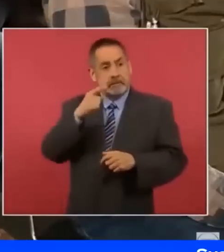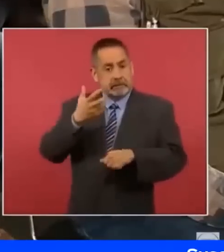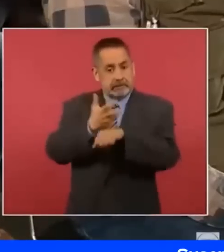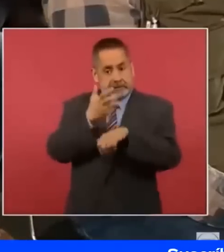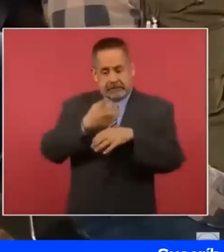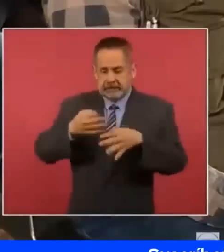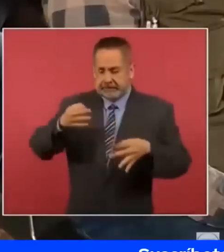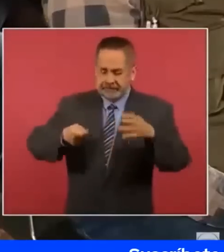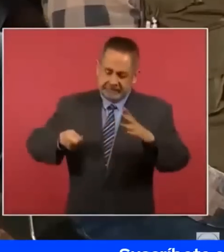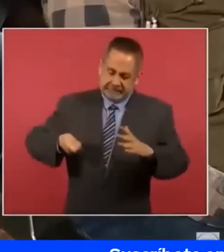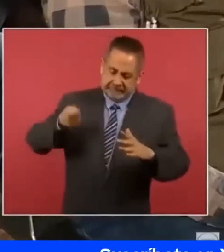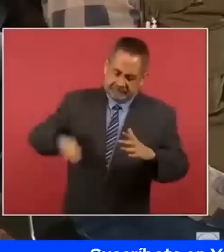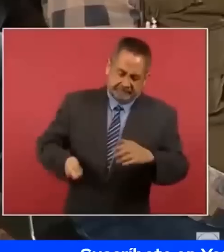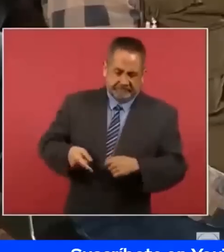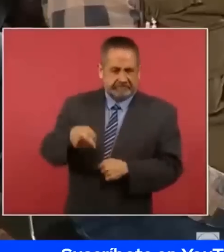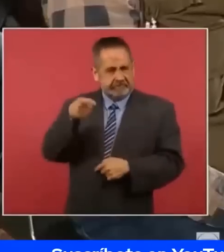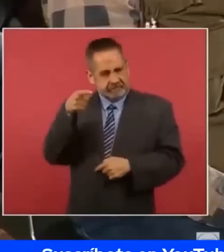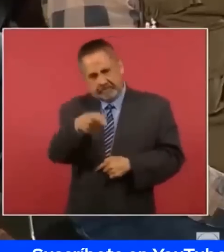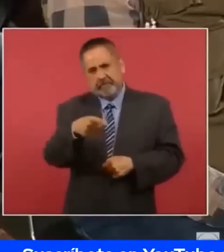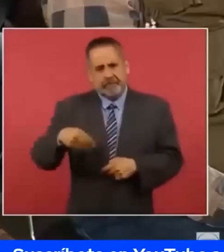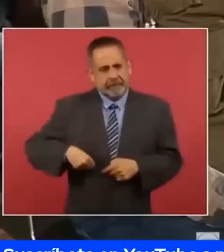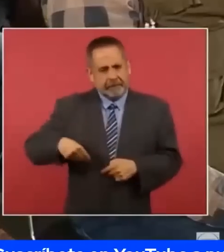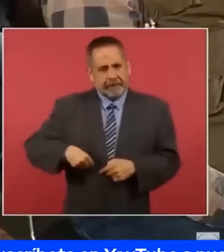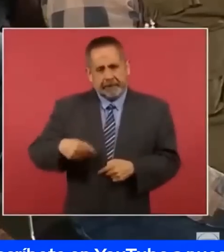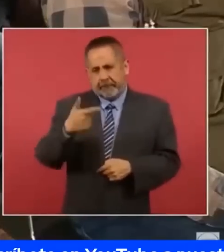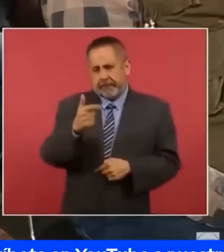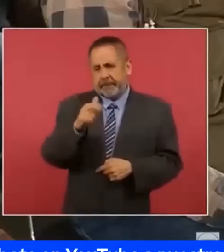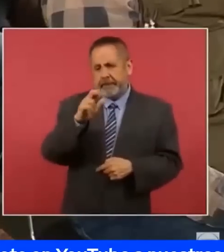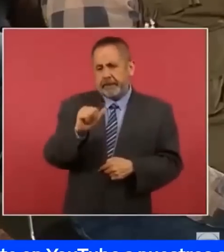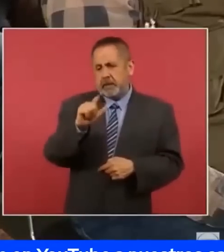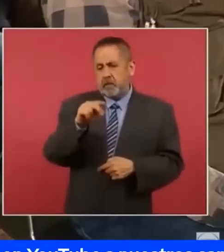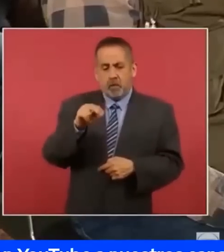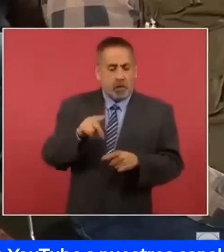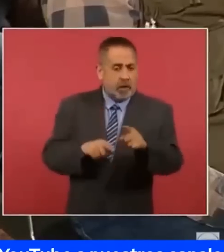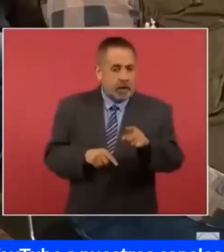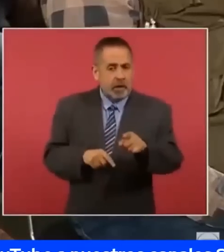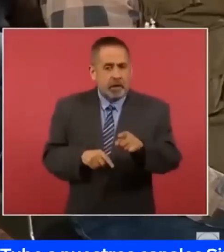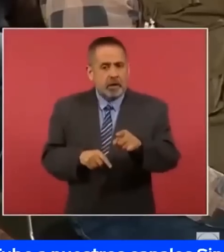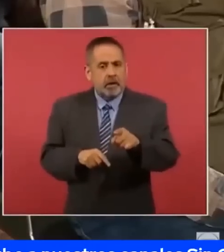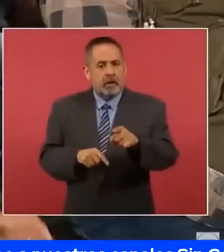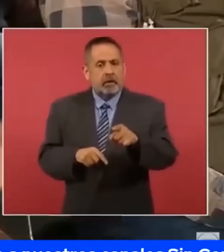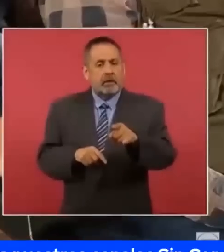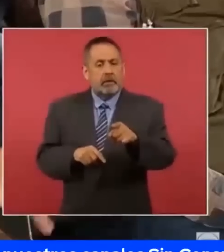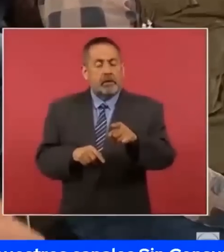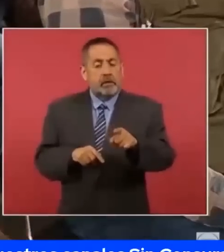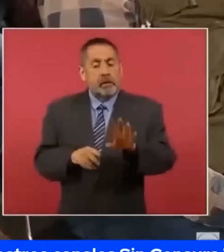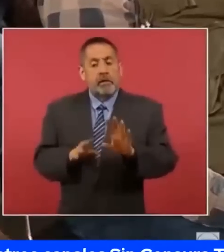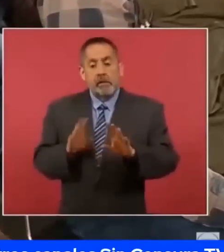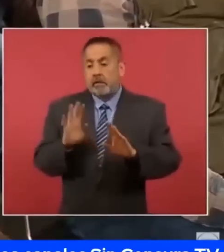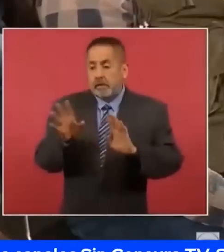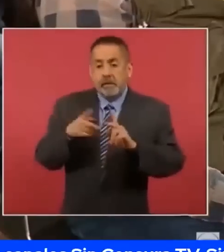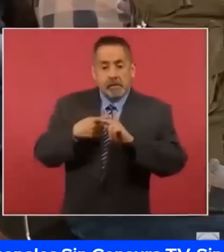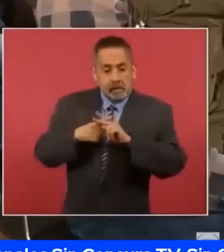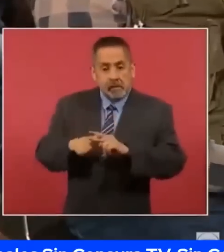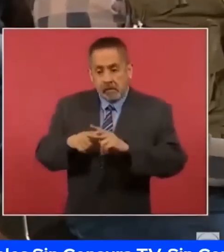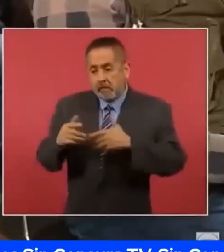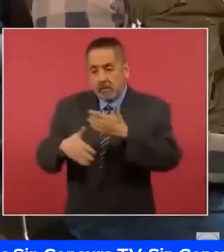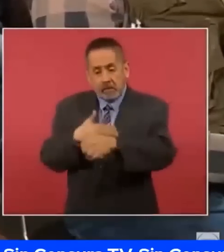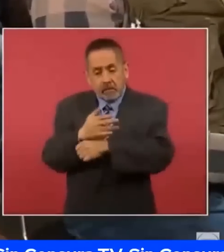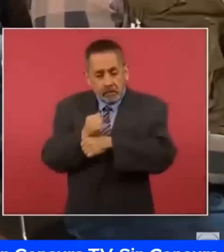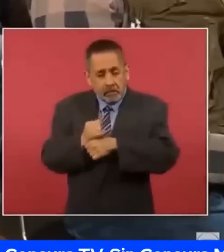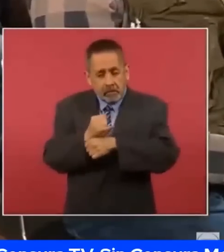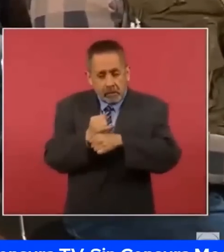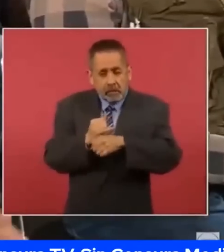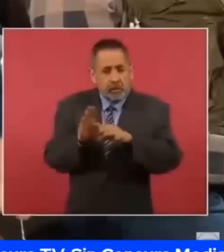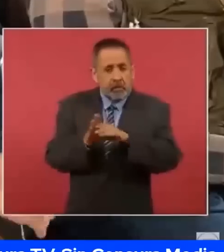declara culpable a Genaro García Luna, se dice que la Fiscalía ya están empezando con el tema de la